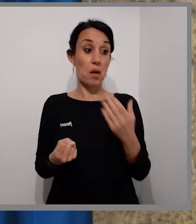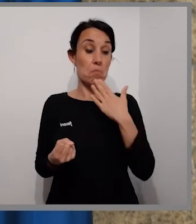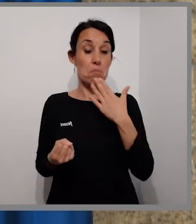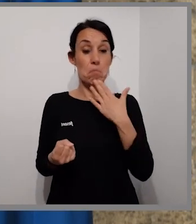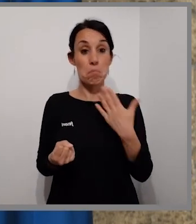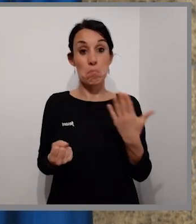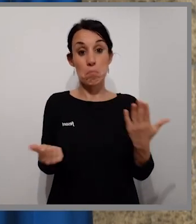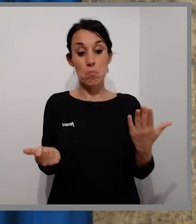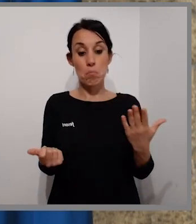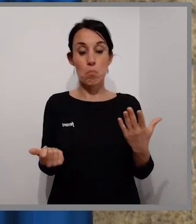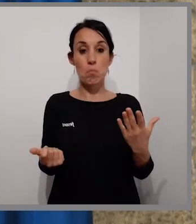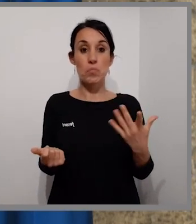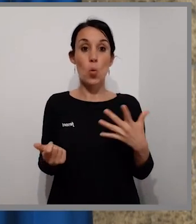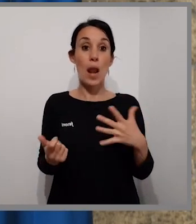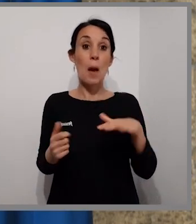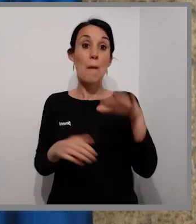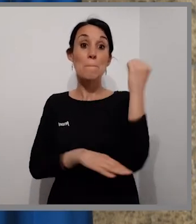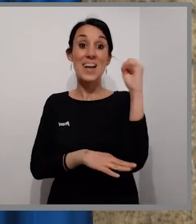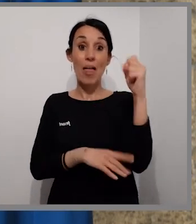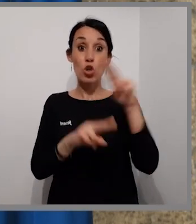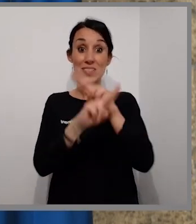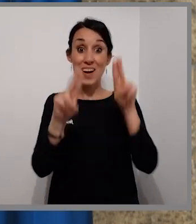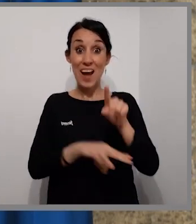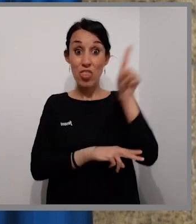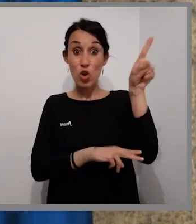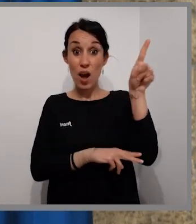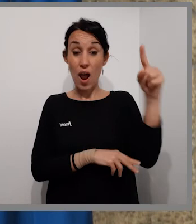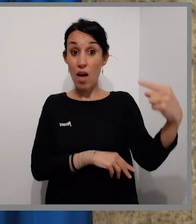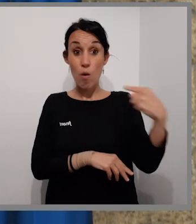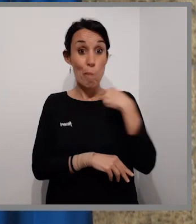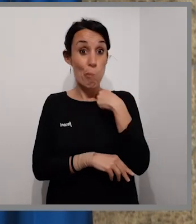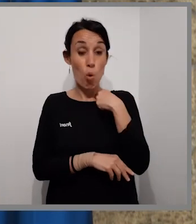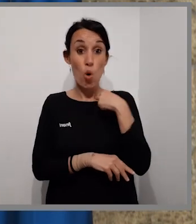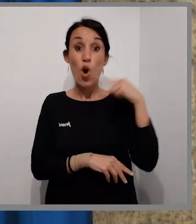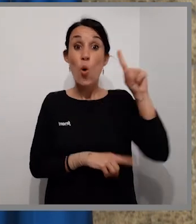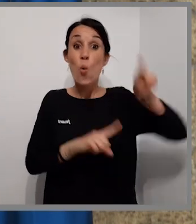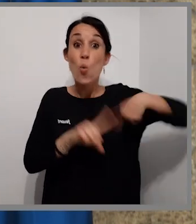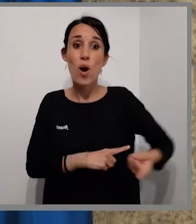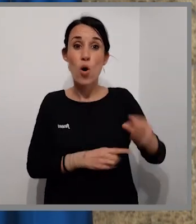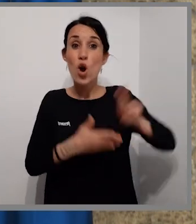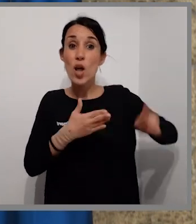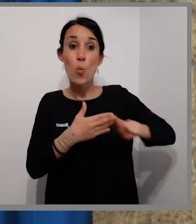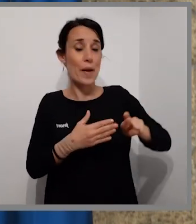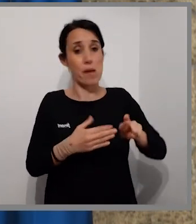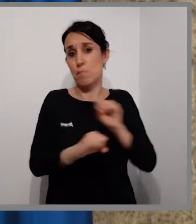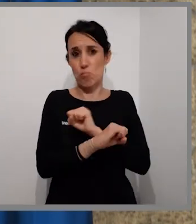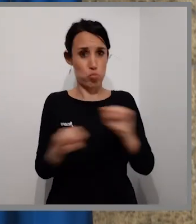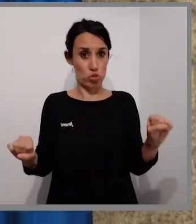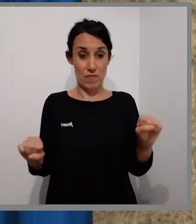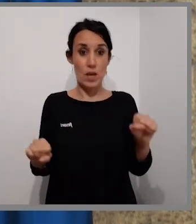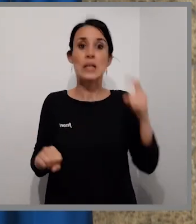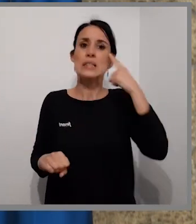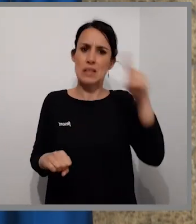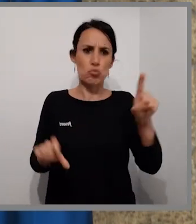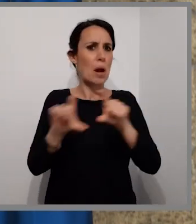determinado pierden espacio en el mercado internacional, después va a ser muy difícil recuperarlo. Y yo creo que hay